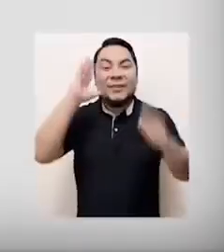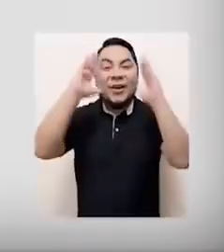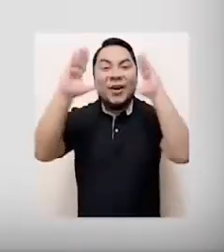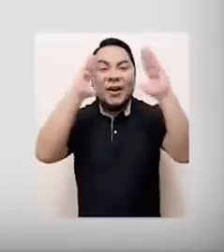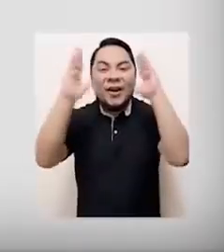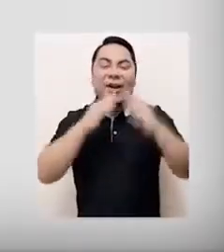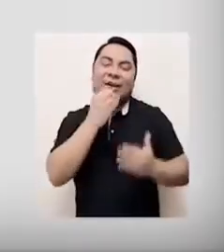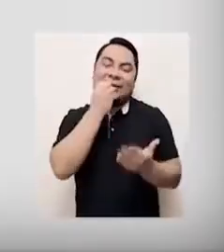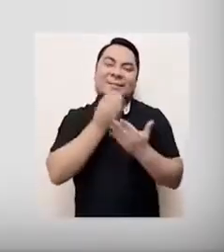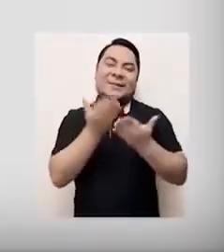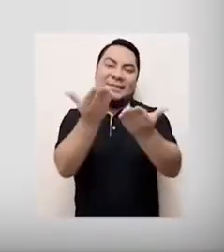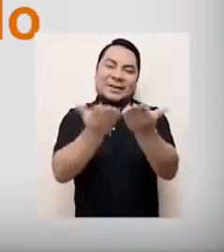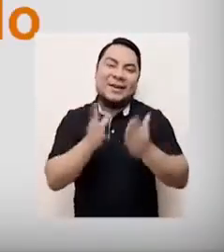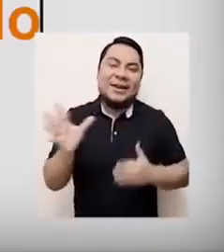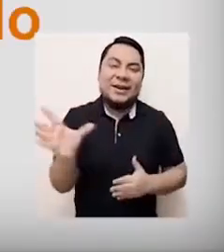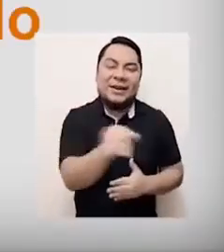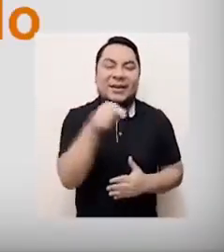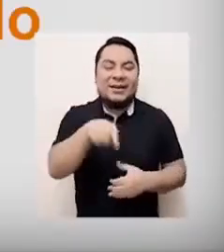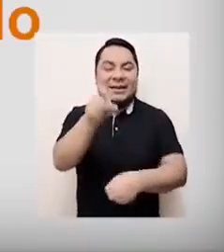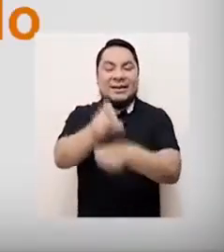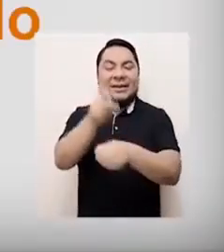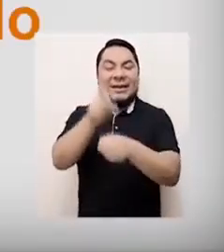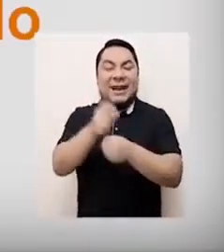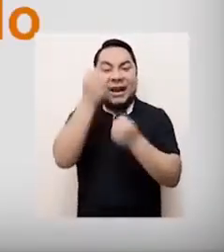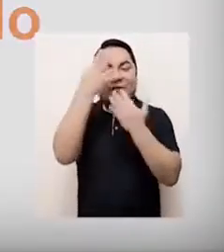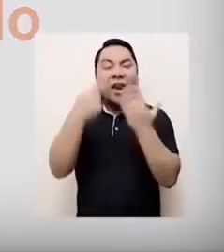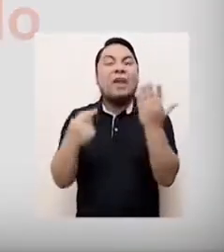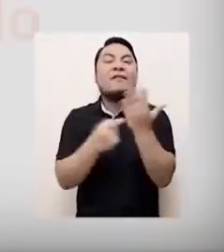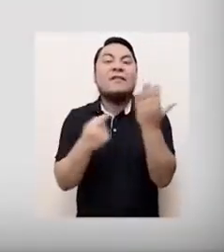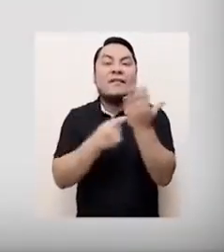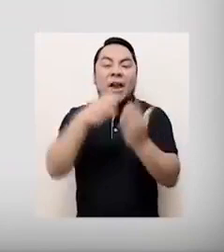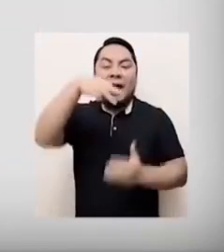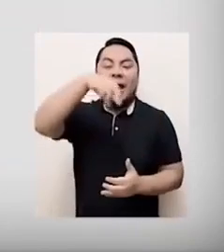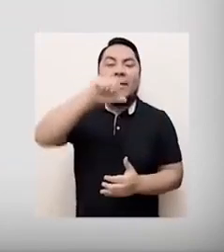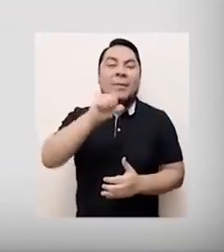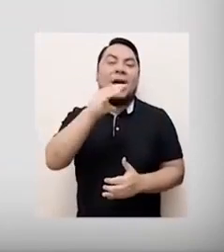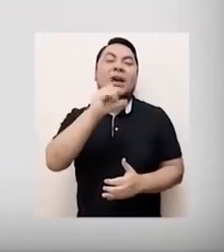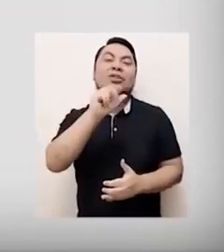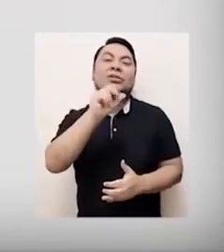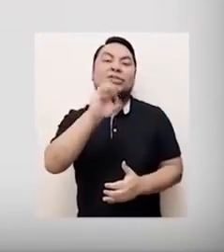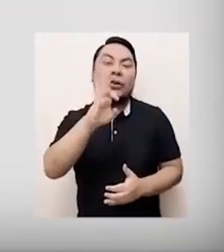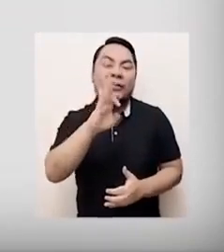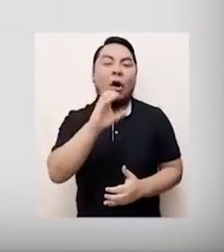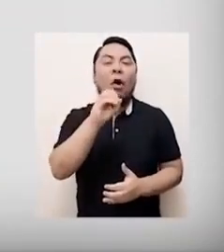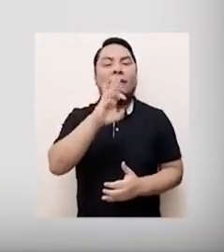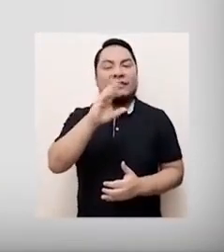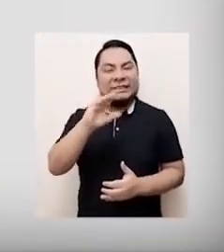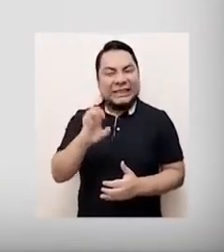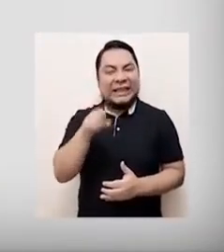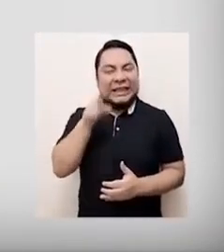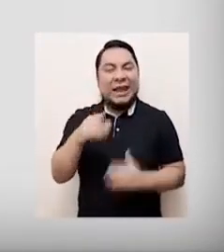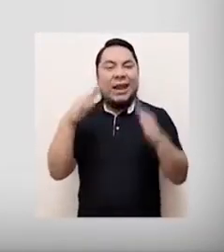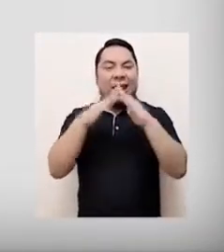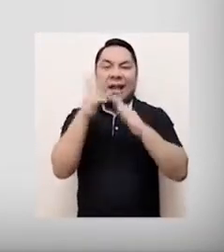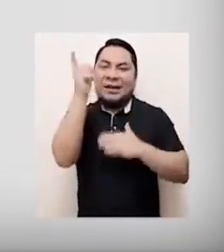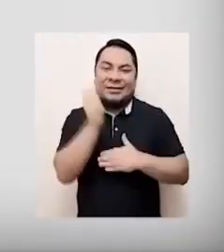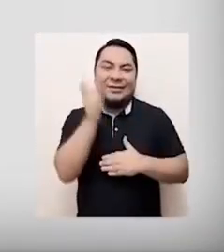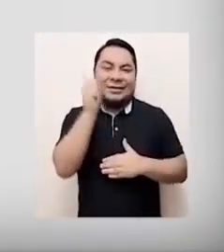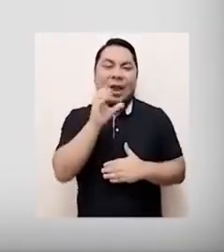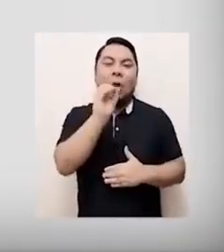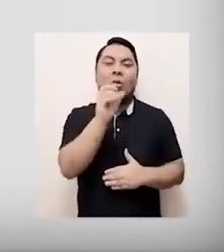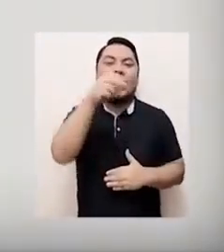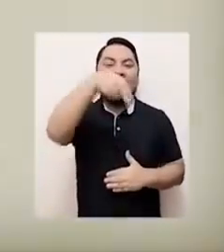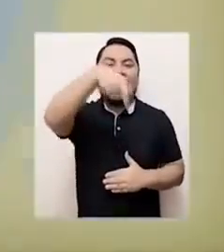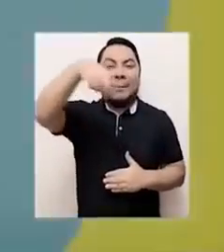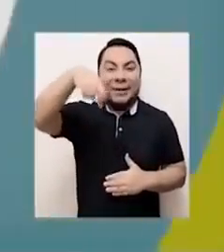hola bienvenidas y bienvenidos a nuestro tutorial de informática microsoft office del programa casa del pensionista